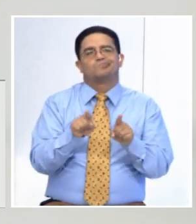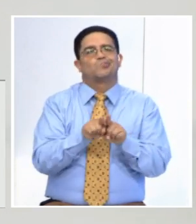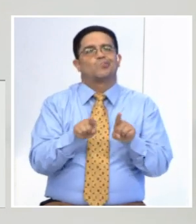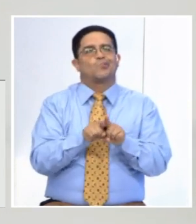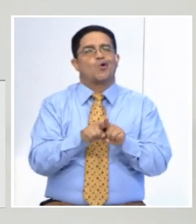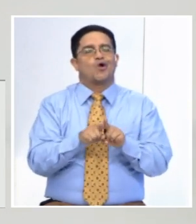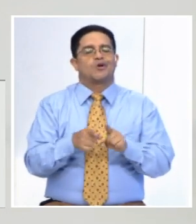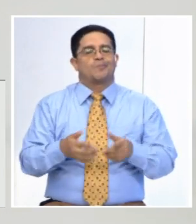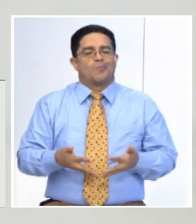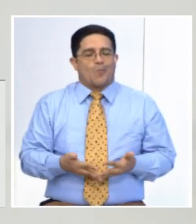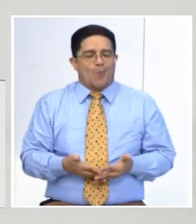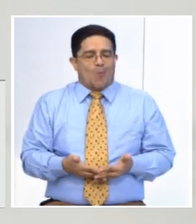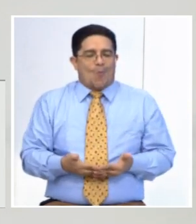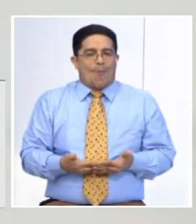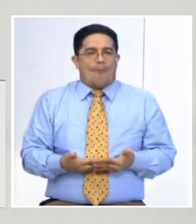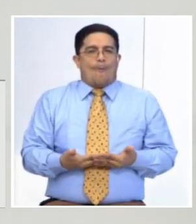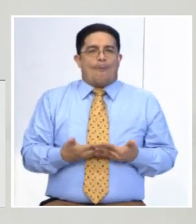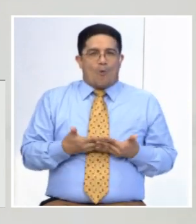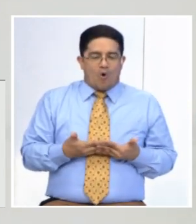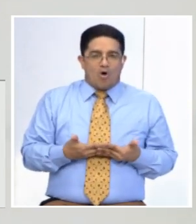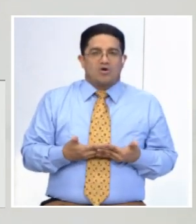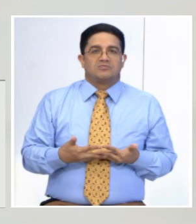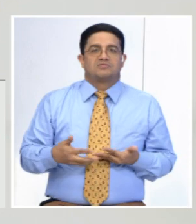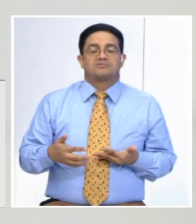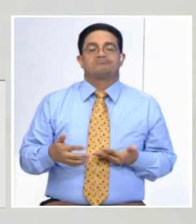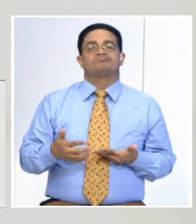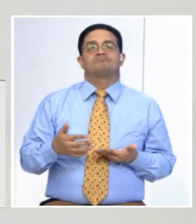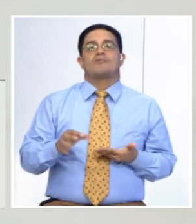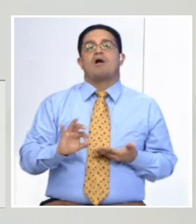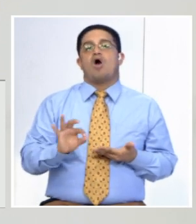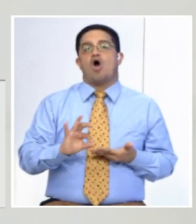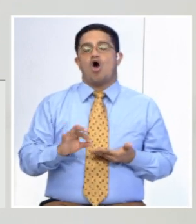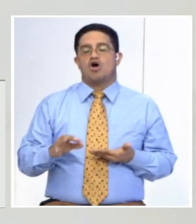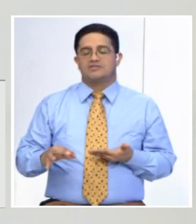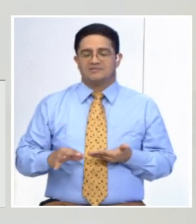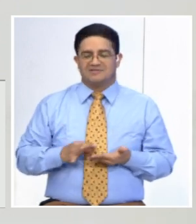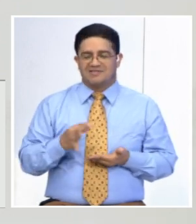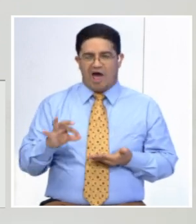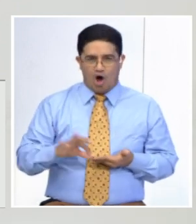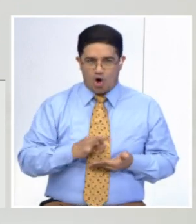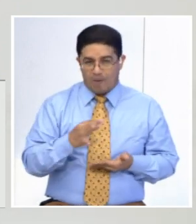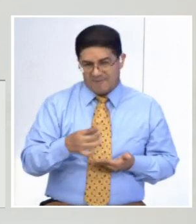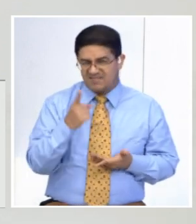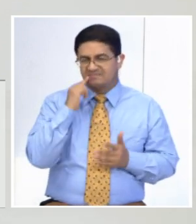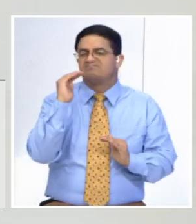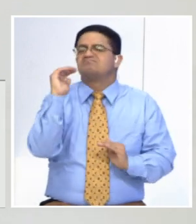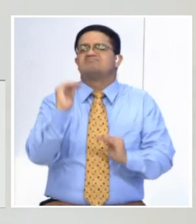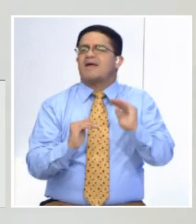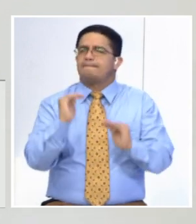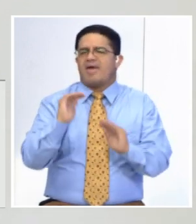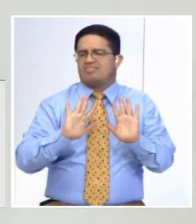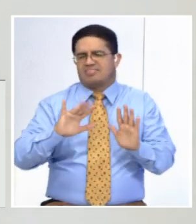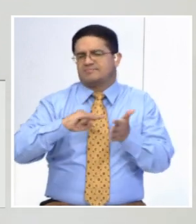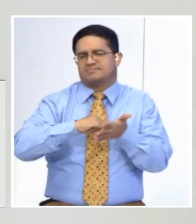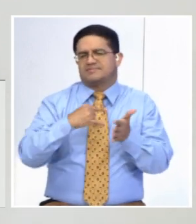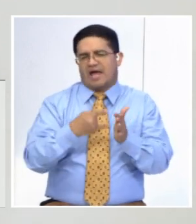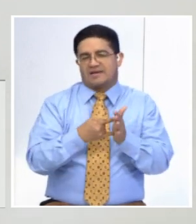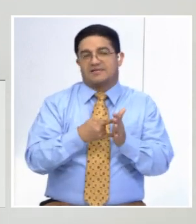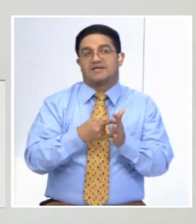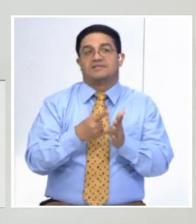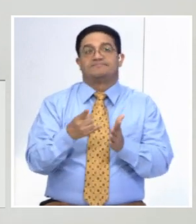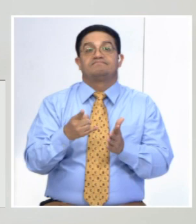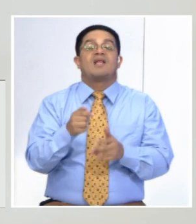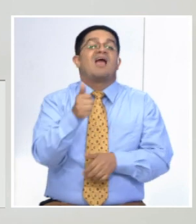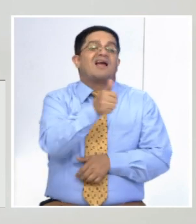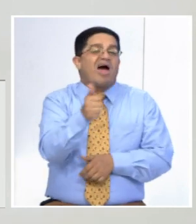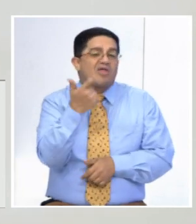colposuspensión, ligamento sacroespinoso, colposacropexia. Todo va a depender. Realmente es